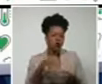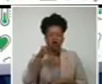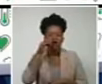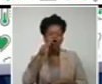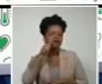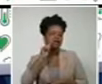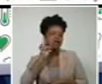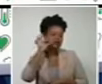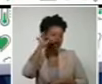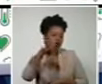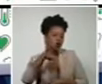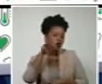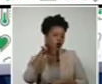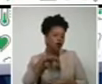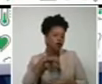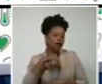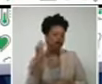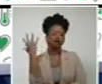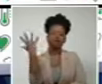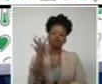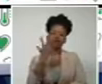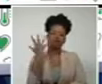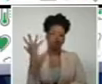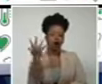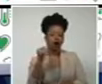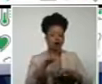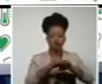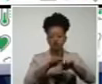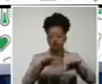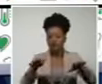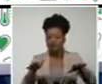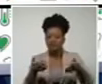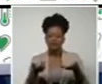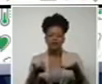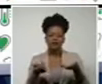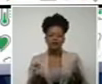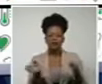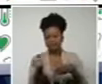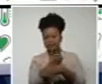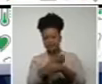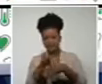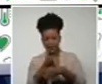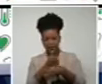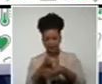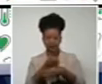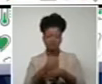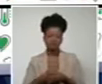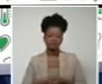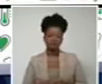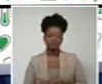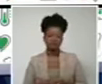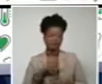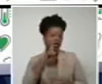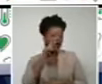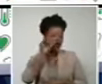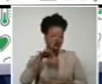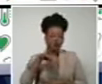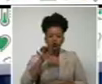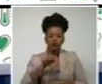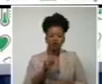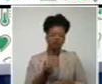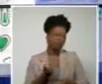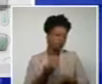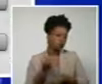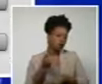sobre todo en el aire y en superficies de cobre, cartón, plástico y acero, según las microgotas de saliva, cuánto duren en